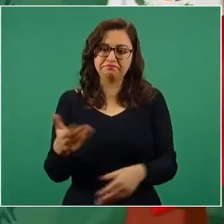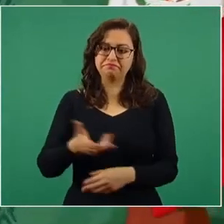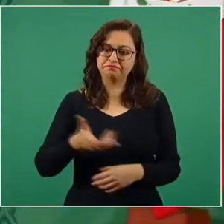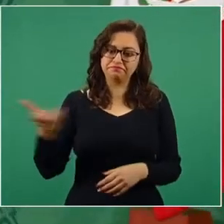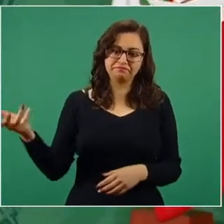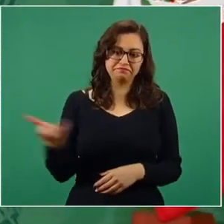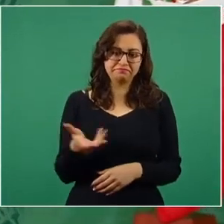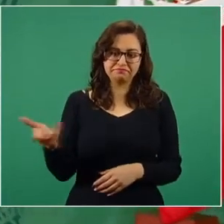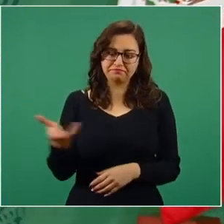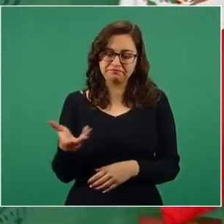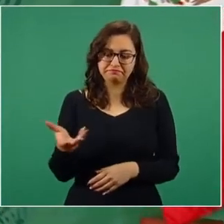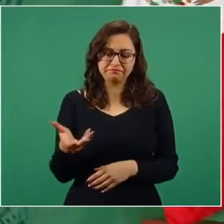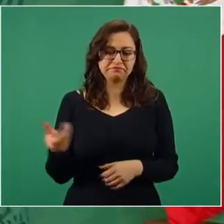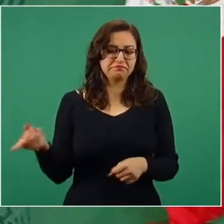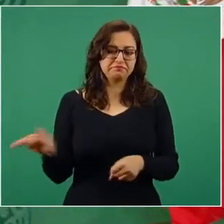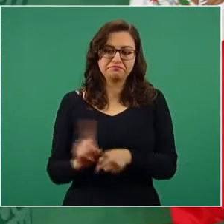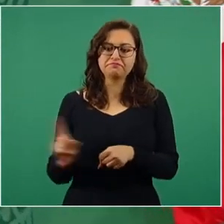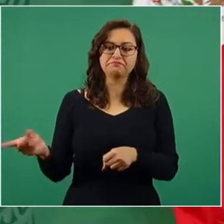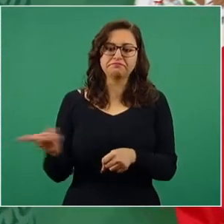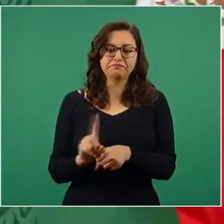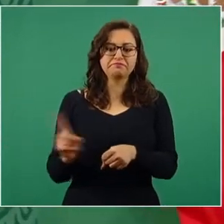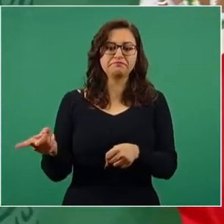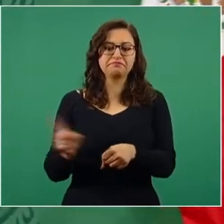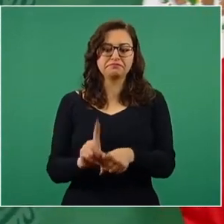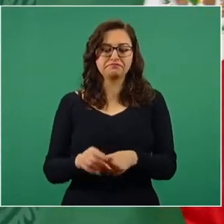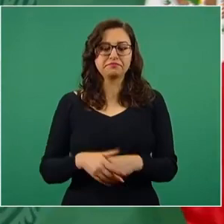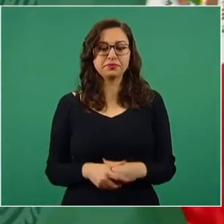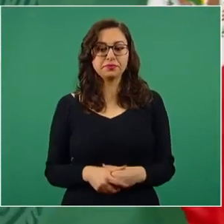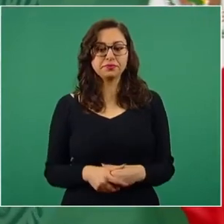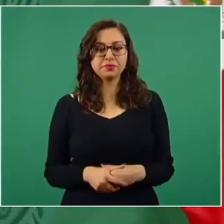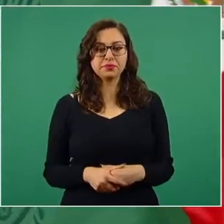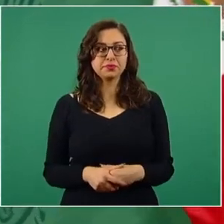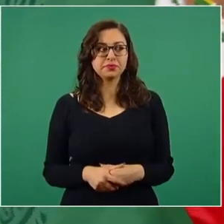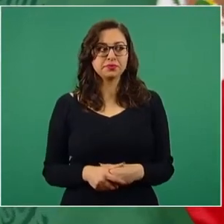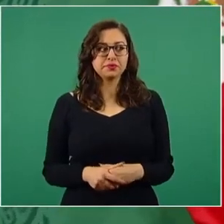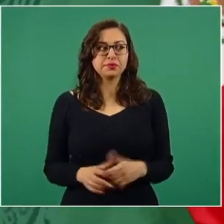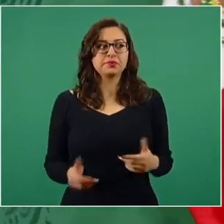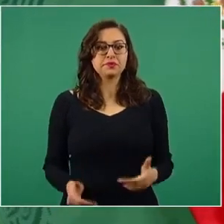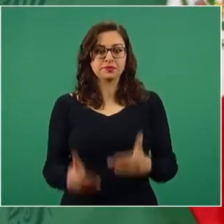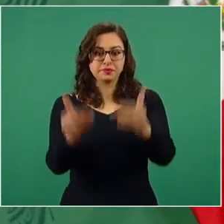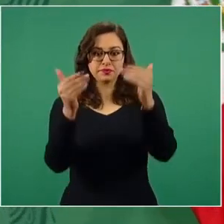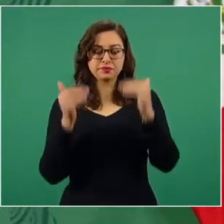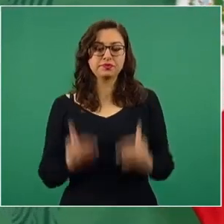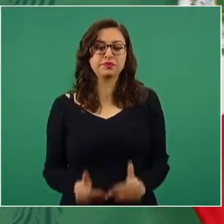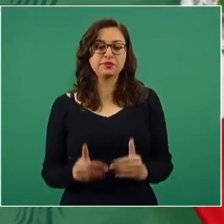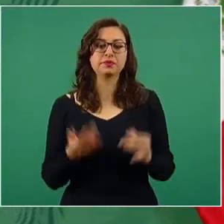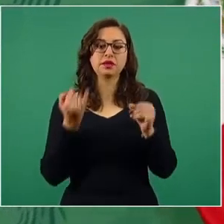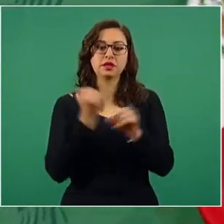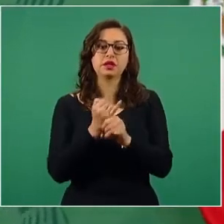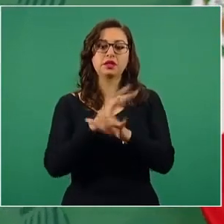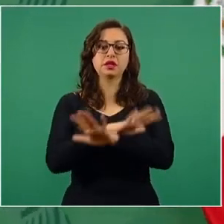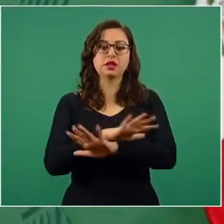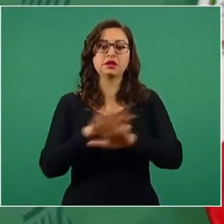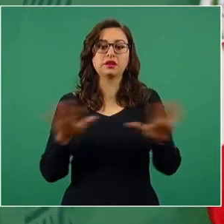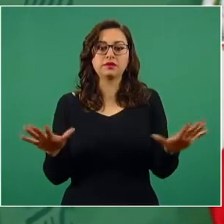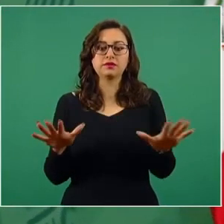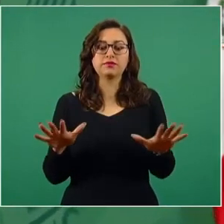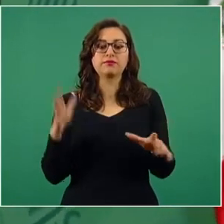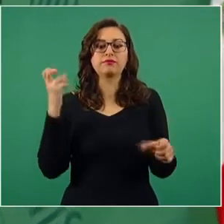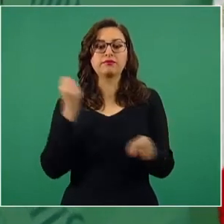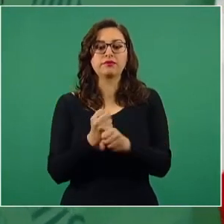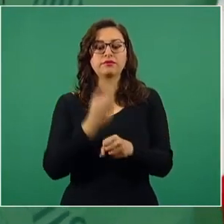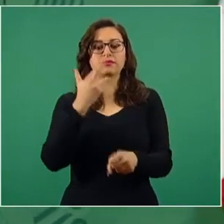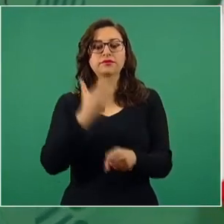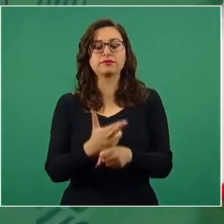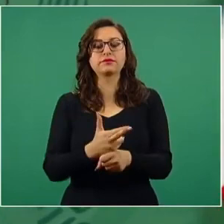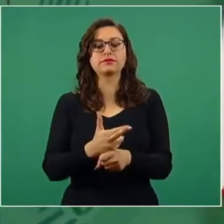haciendo todos los días. De modo que nos va a informar la secretaria